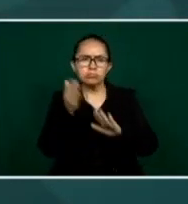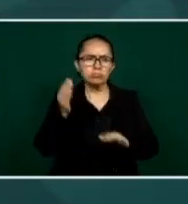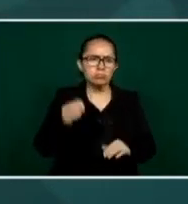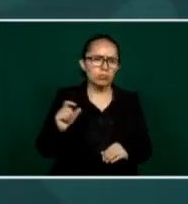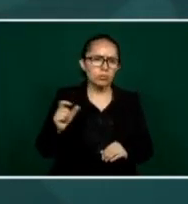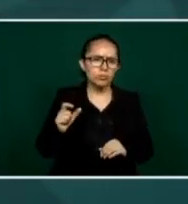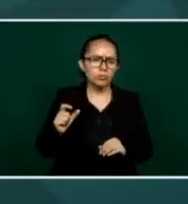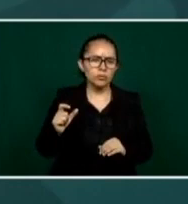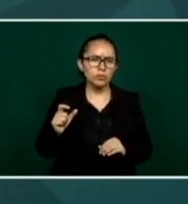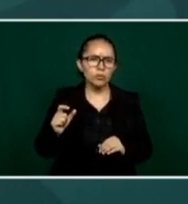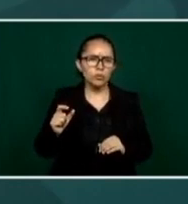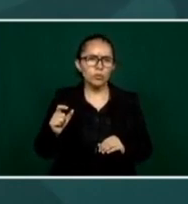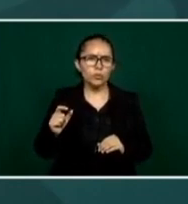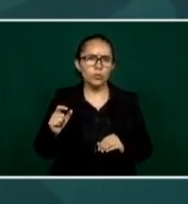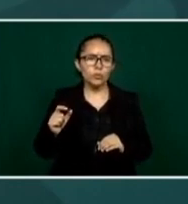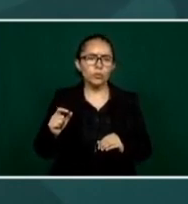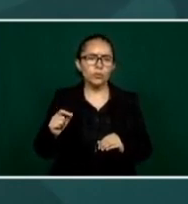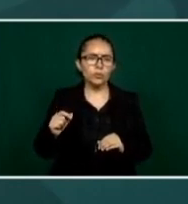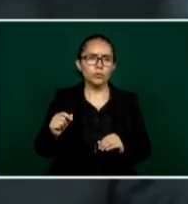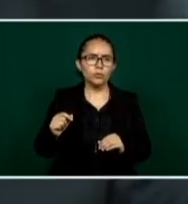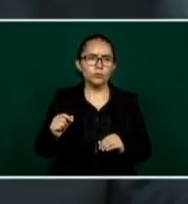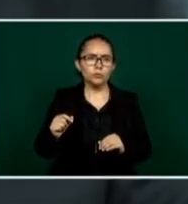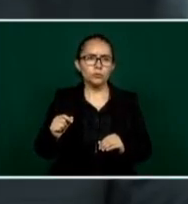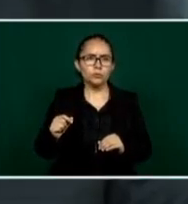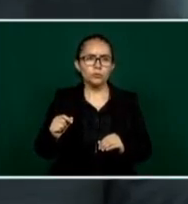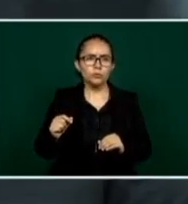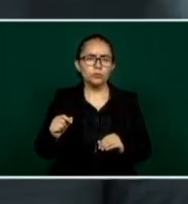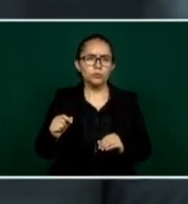se lleva a cabo esta reforma a la Constitución,